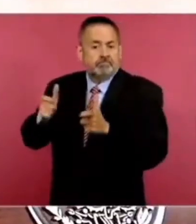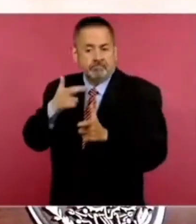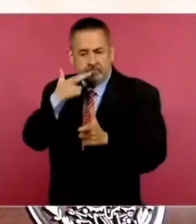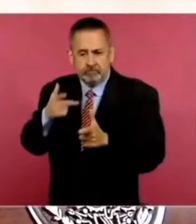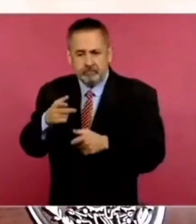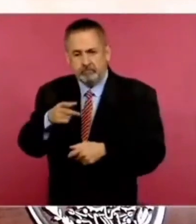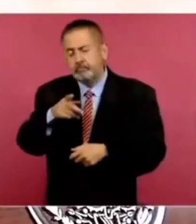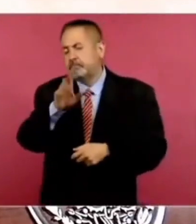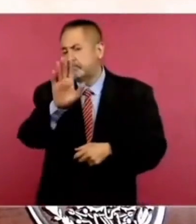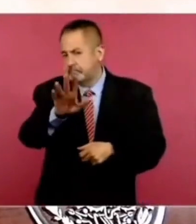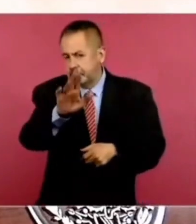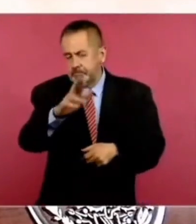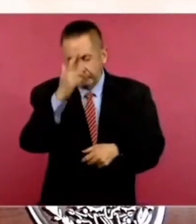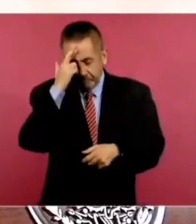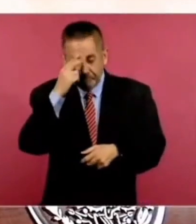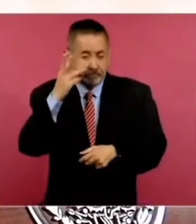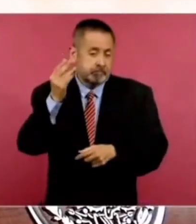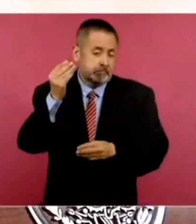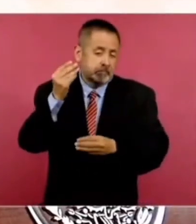por décadas